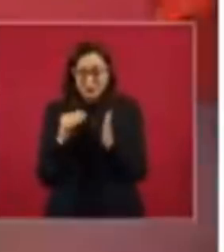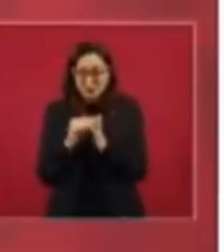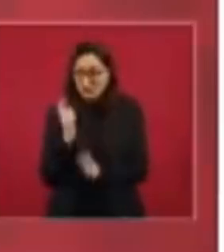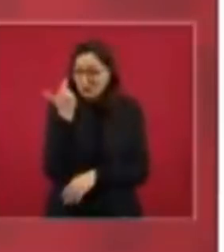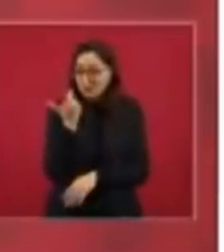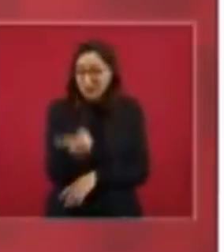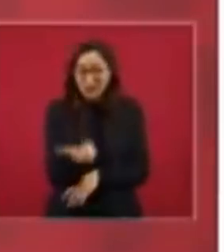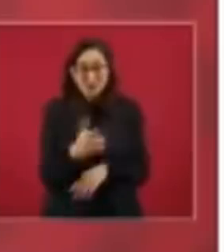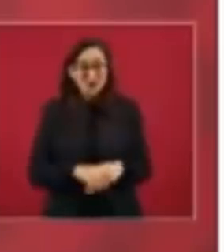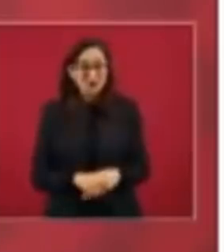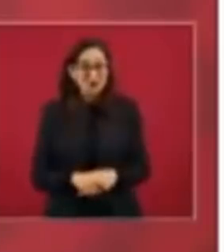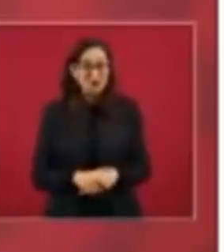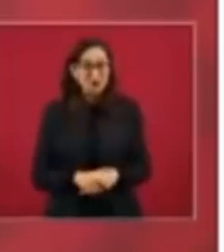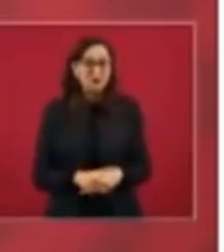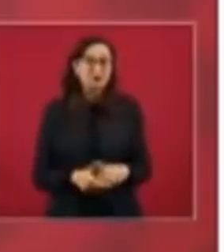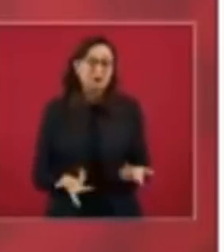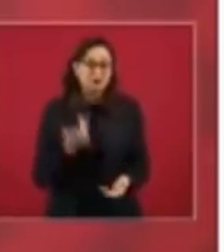pesos.